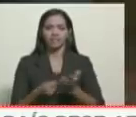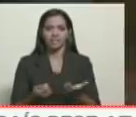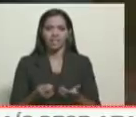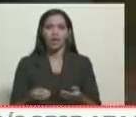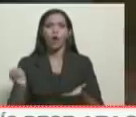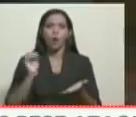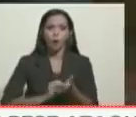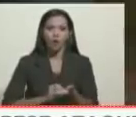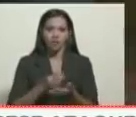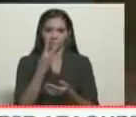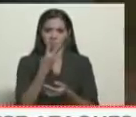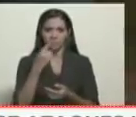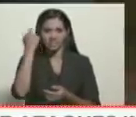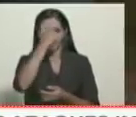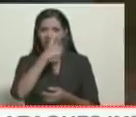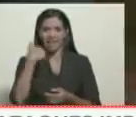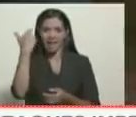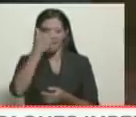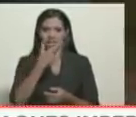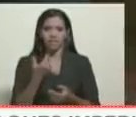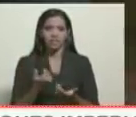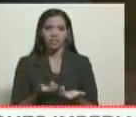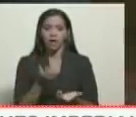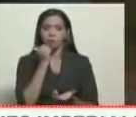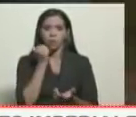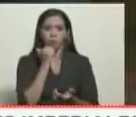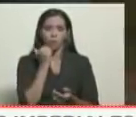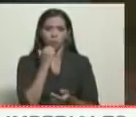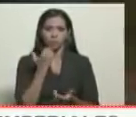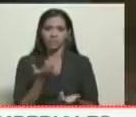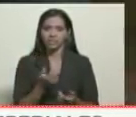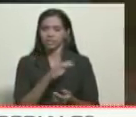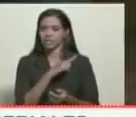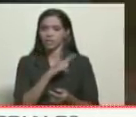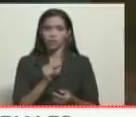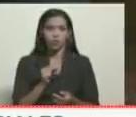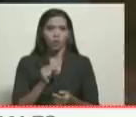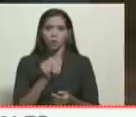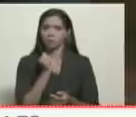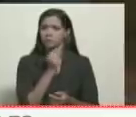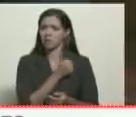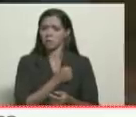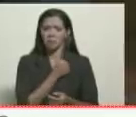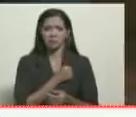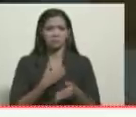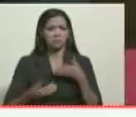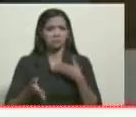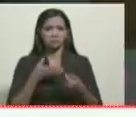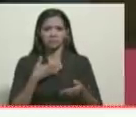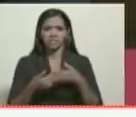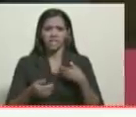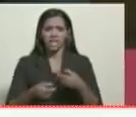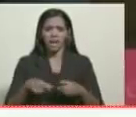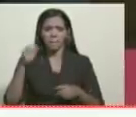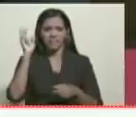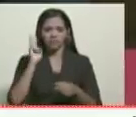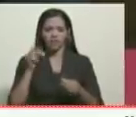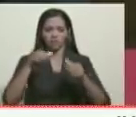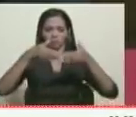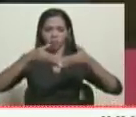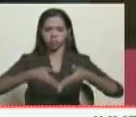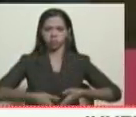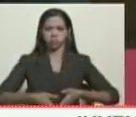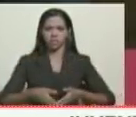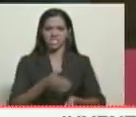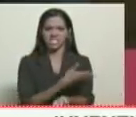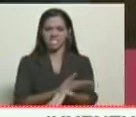reincidentes de psicópatas que no lamentan una y otra vez bañar de sangre el país, como lo han venido realizando a